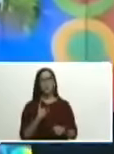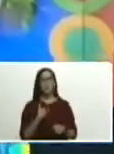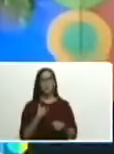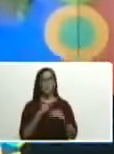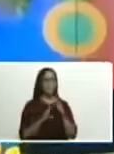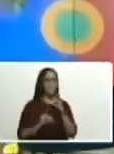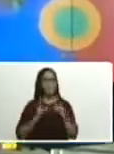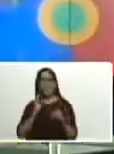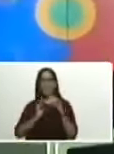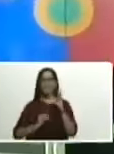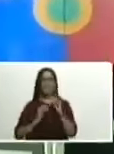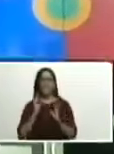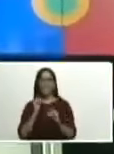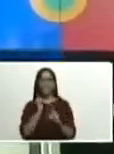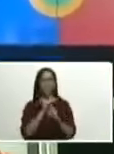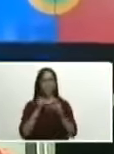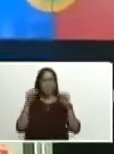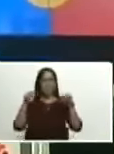conversadito desde aquí,